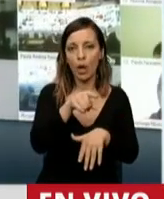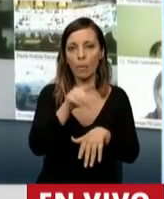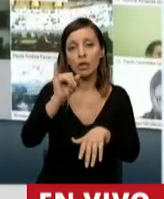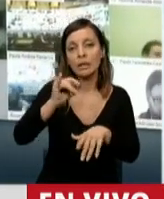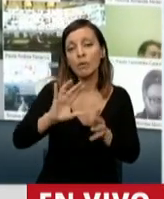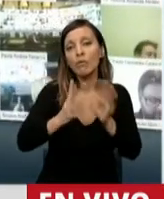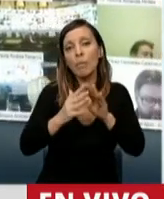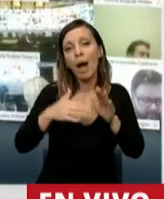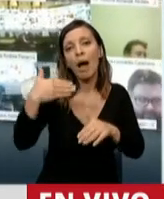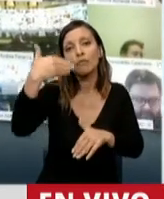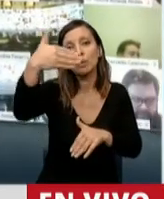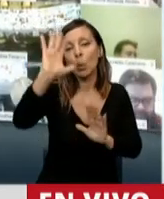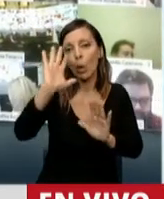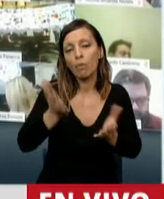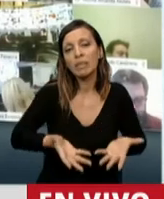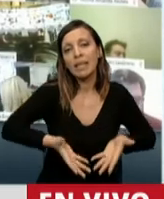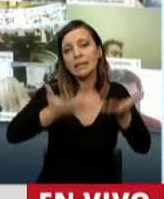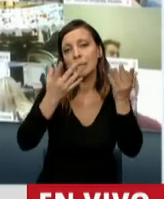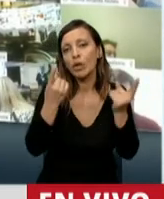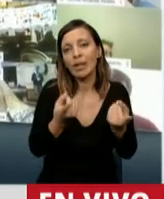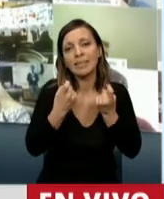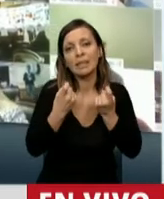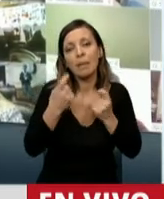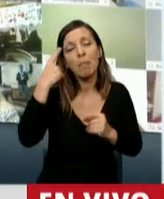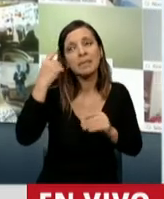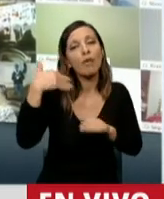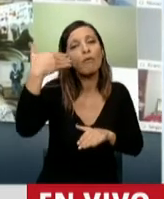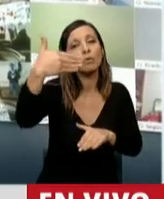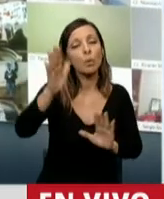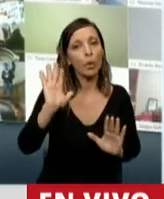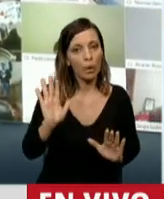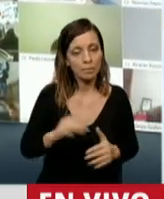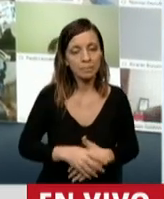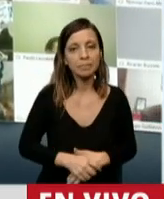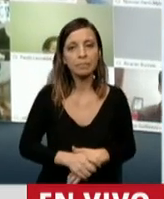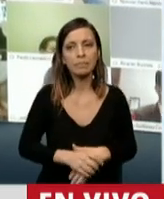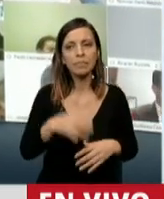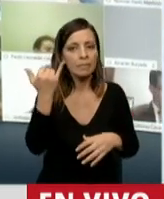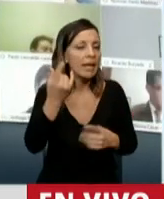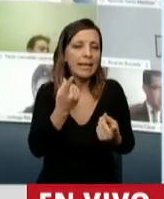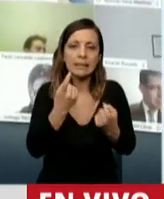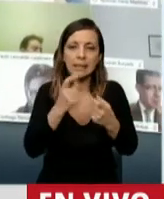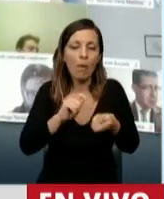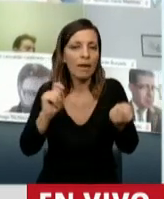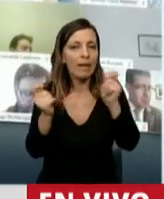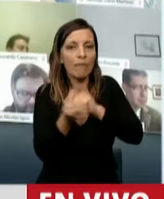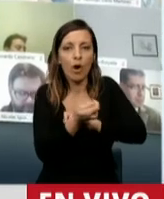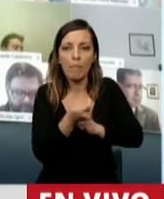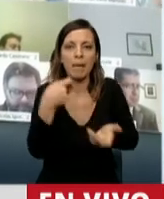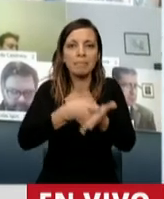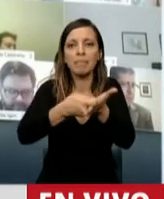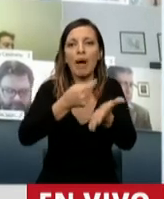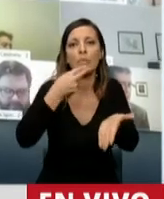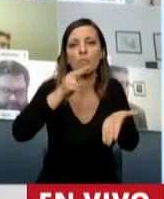en un proceso virtuoso de crecimiento que necesitamos hacia el futuro, en los próximos años, una reforma tributaria que